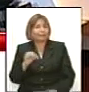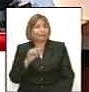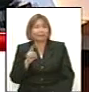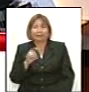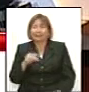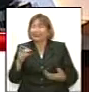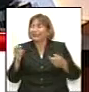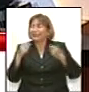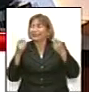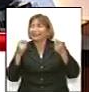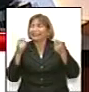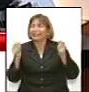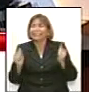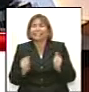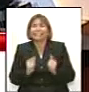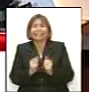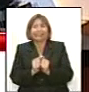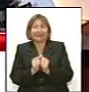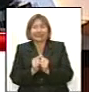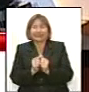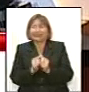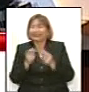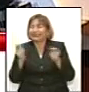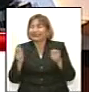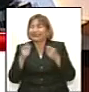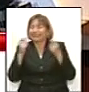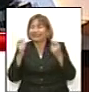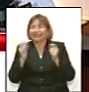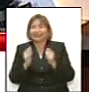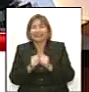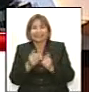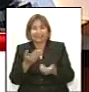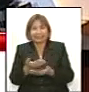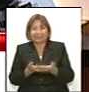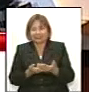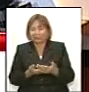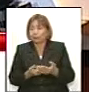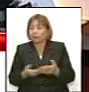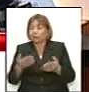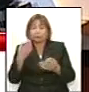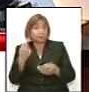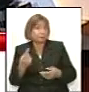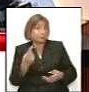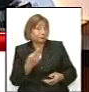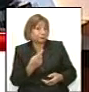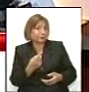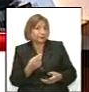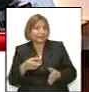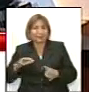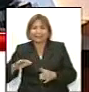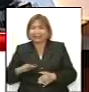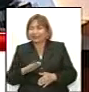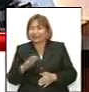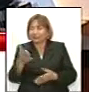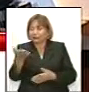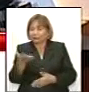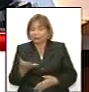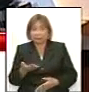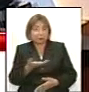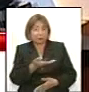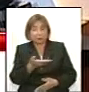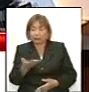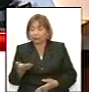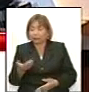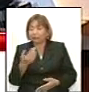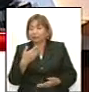actividad conjunta que además celebra una de las efemerías más importantes, que son las Cortes de Cádiz, a la que están cordialmente todos invitados, les han